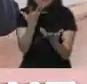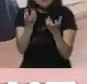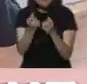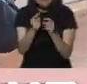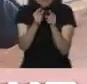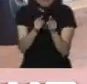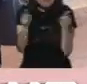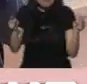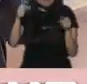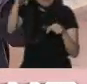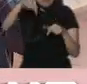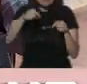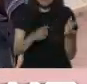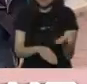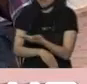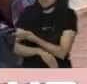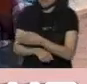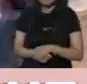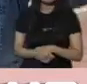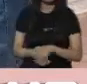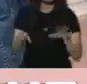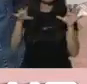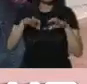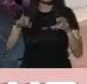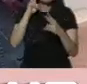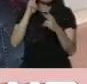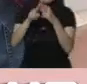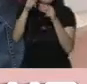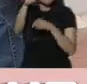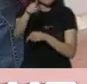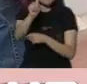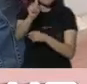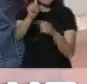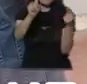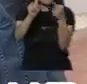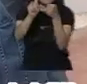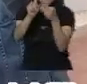Colombia y Bogotá, ingrese a canal1.com.co y recuerde que Bogotá Plan está con uno.